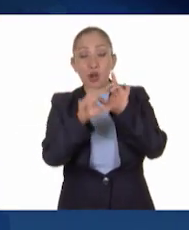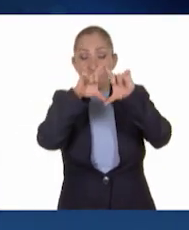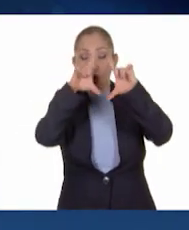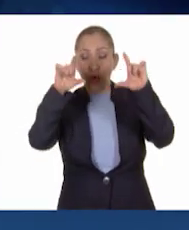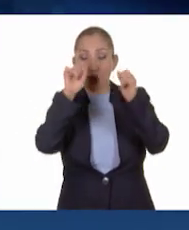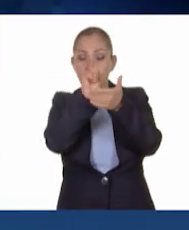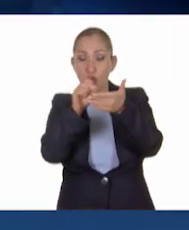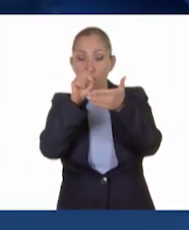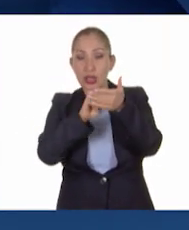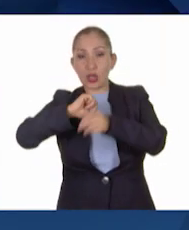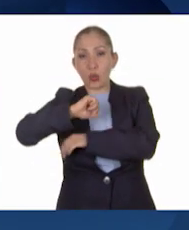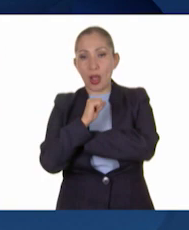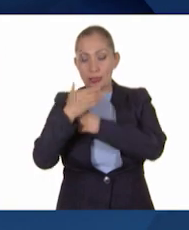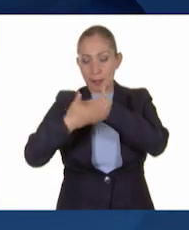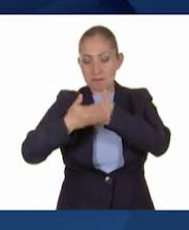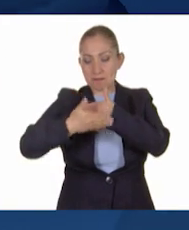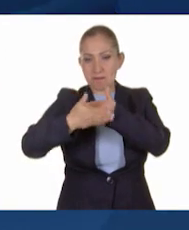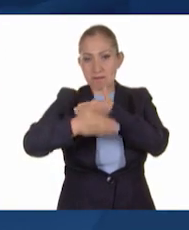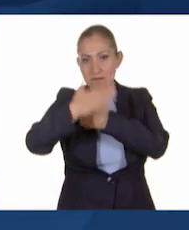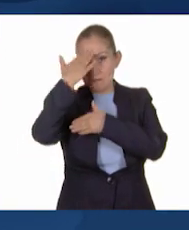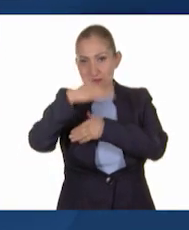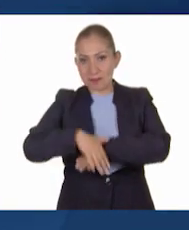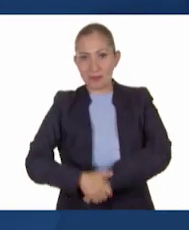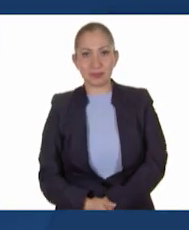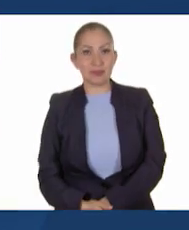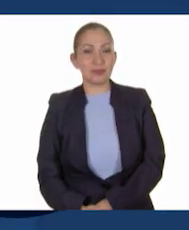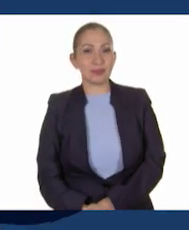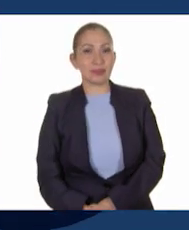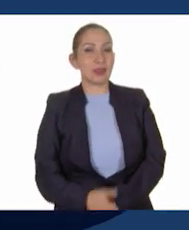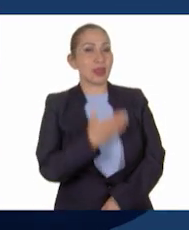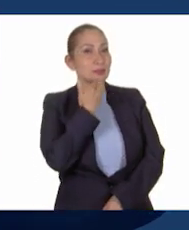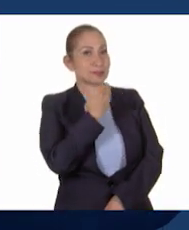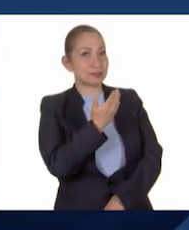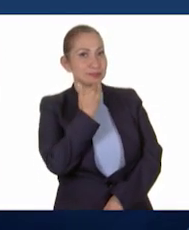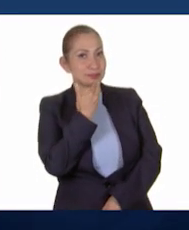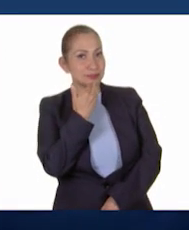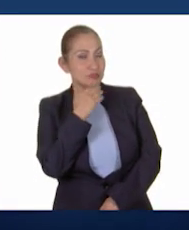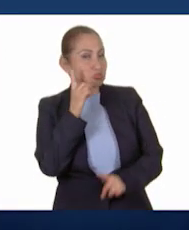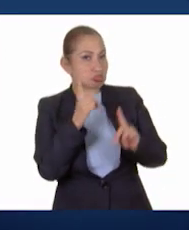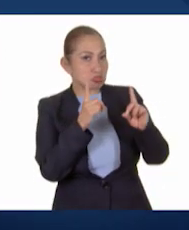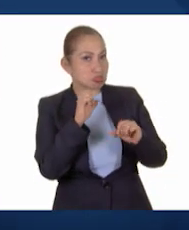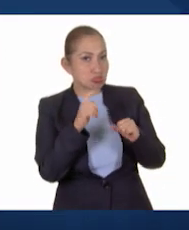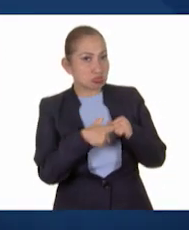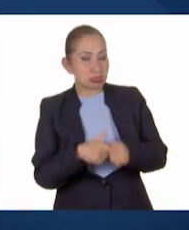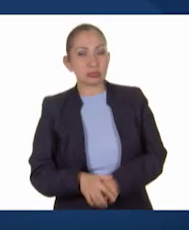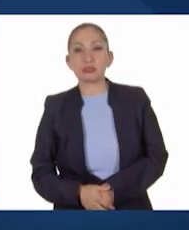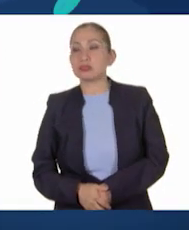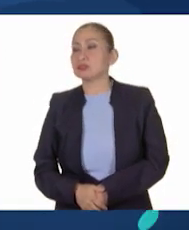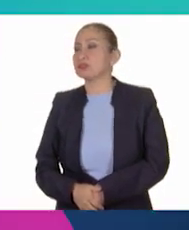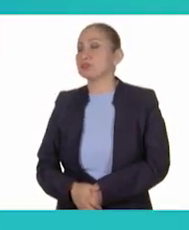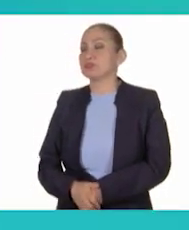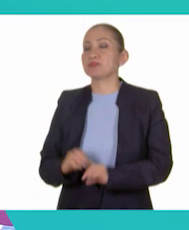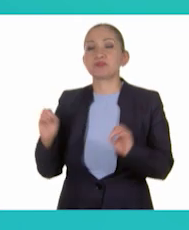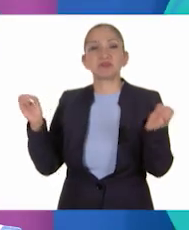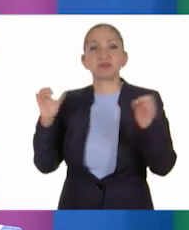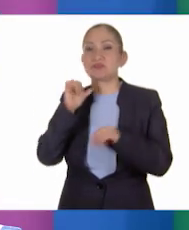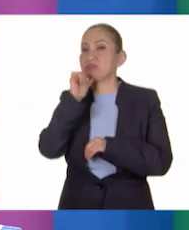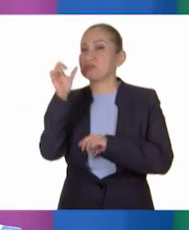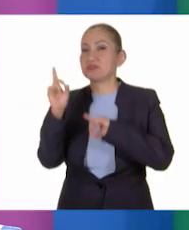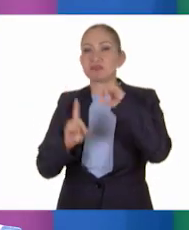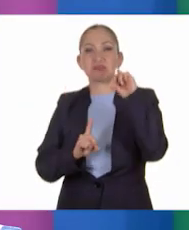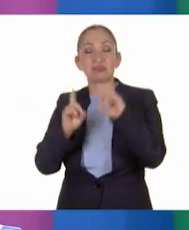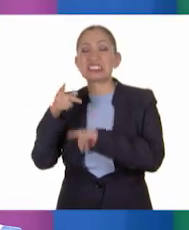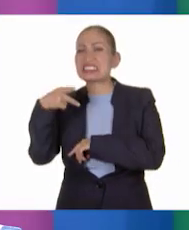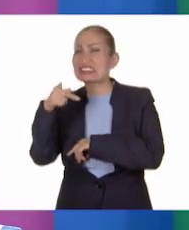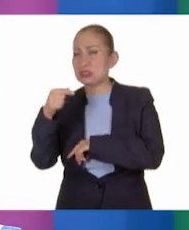y guárdala en tu fichero del saber. Muy bien. ¿Alguna duda? No tengo ninguna duda concreta,